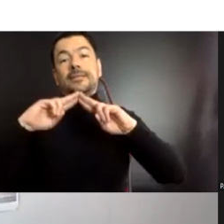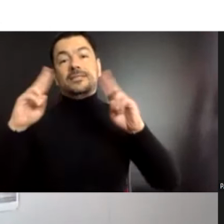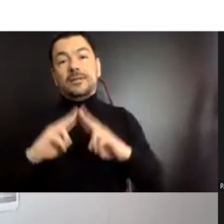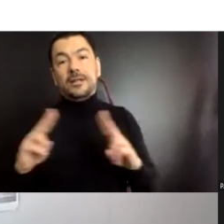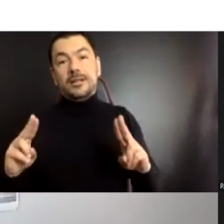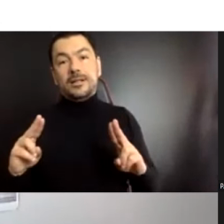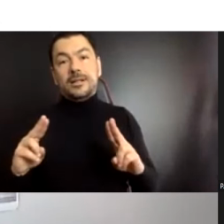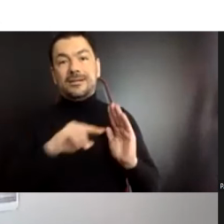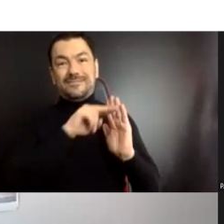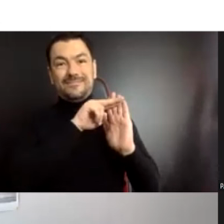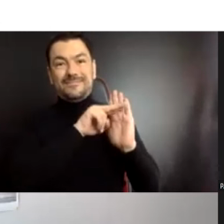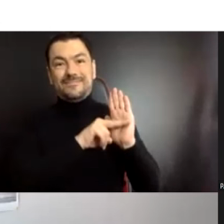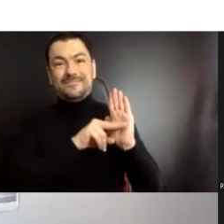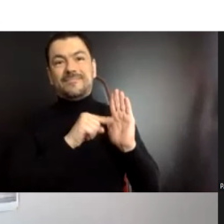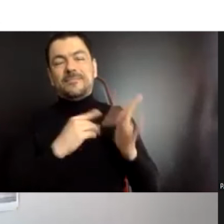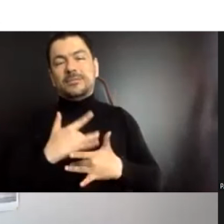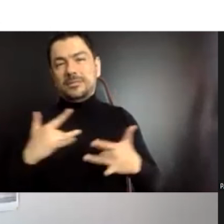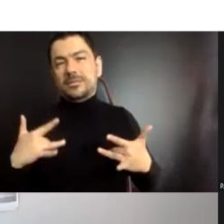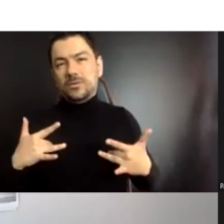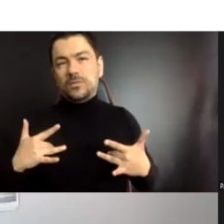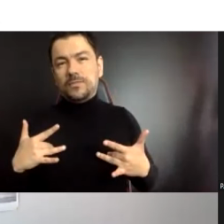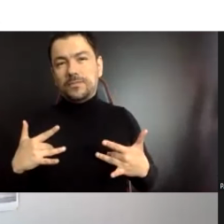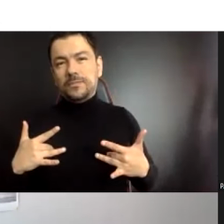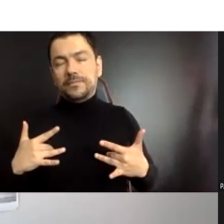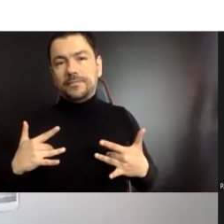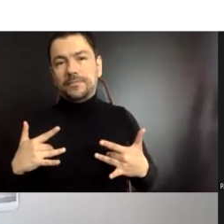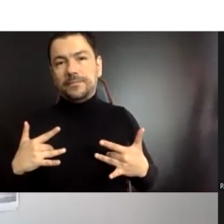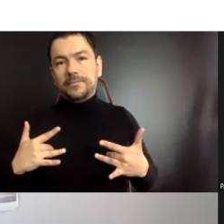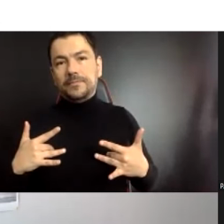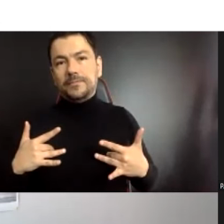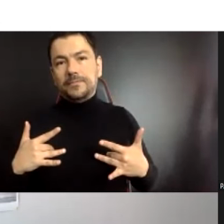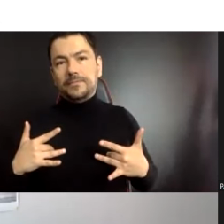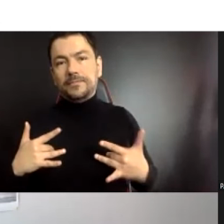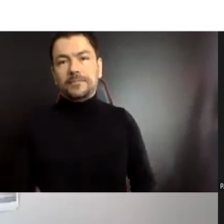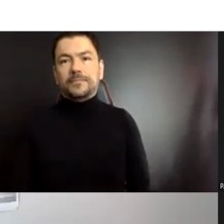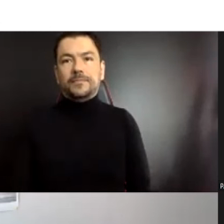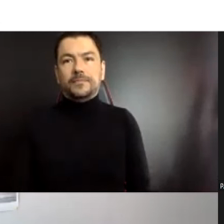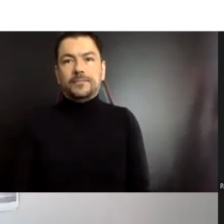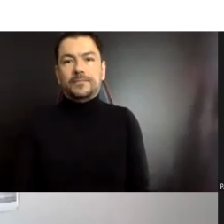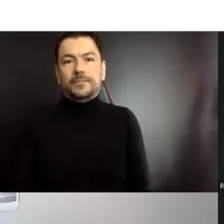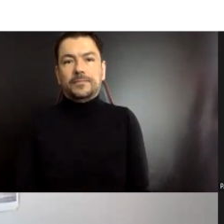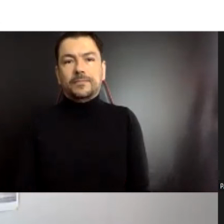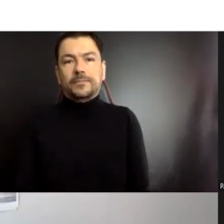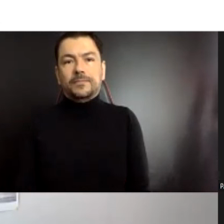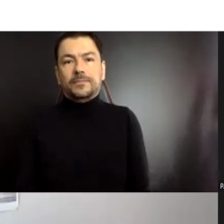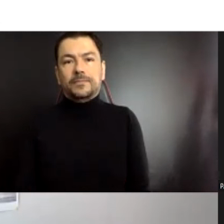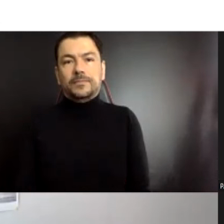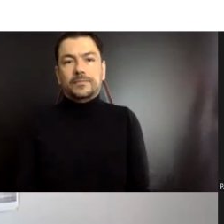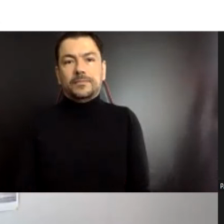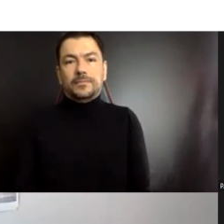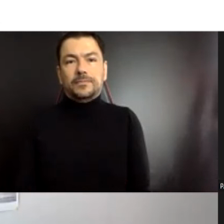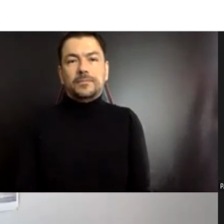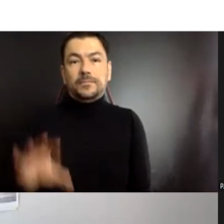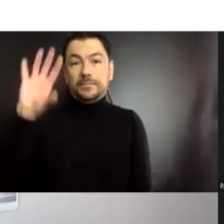be properly used in que la some evaluación de pronto no se está usando muy bien en algunos países ya que es voluntaria, pero uno de